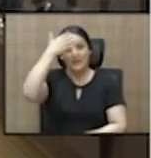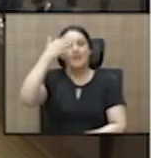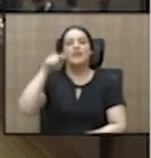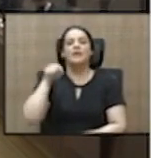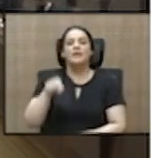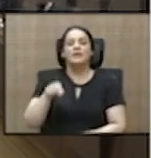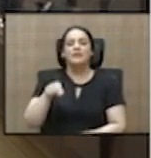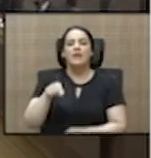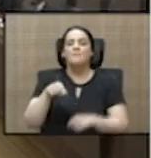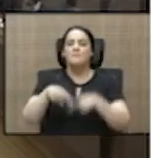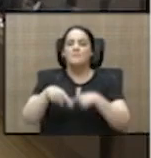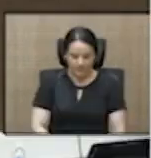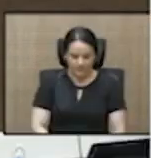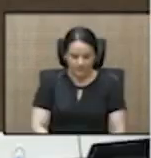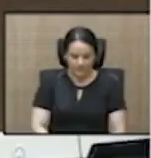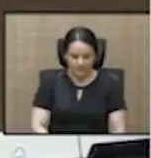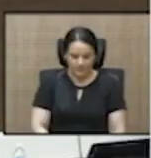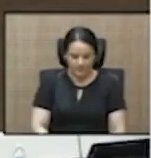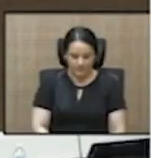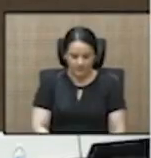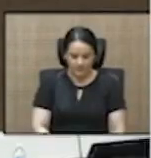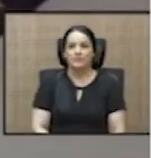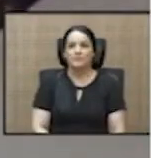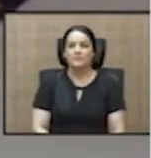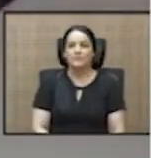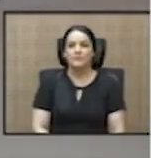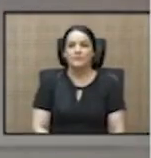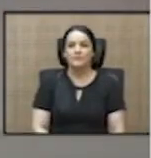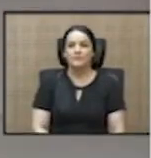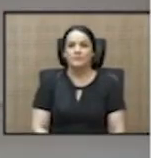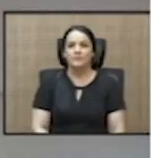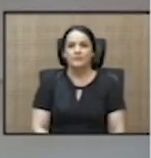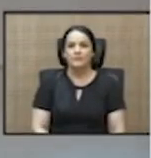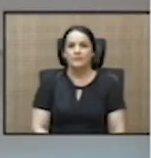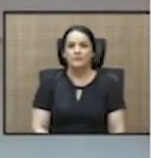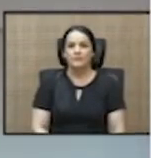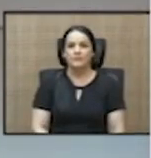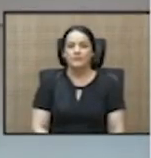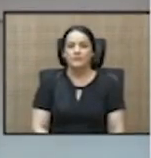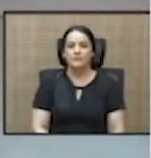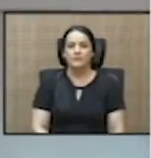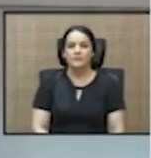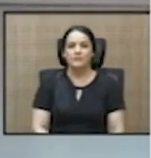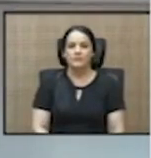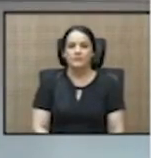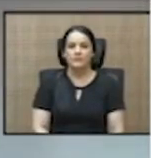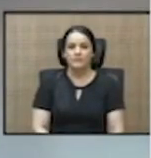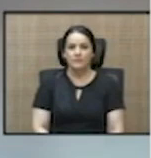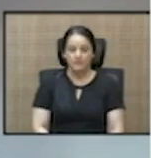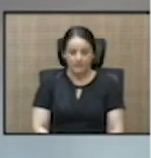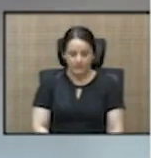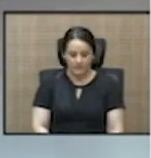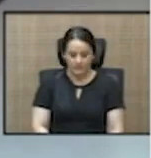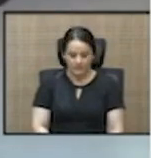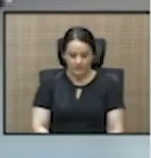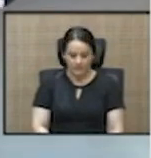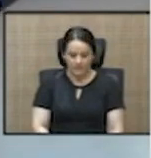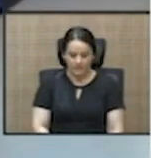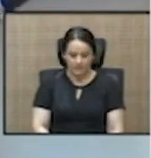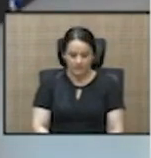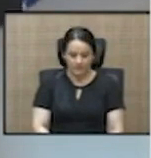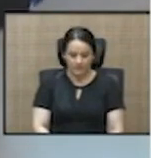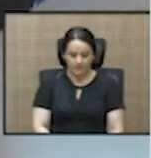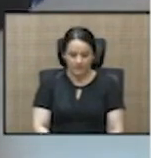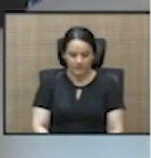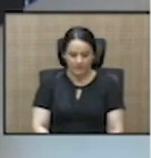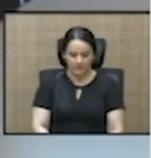infraestructura informática, o por qué salud ha podido demostrar, digamos, por qué el país ha invertido durante décadas en salud y por qué hemos